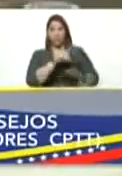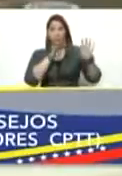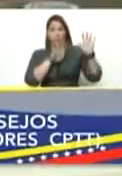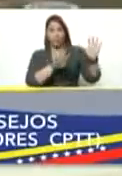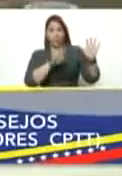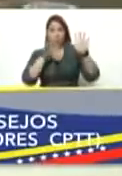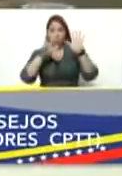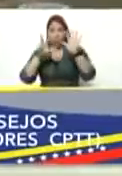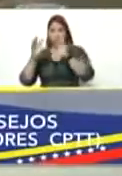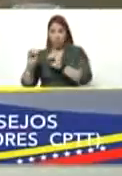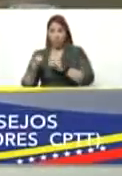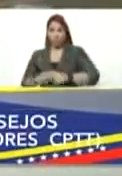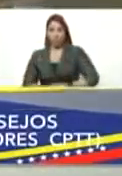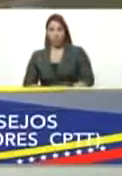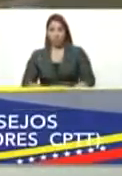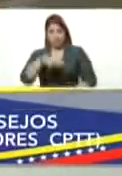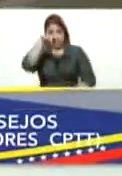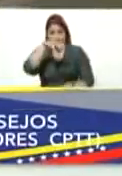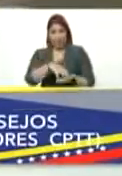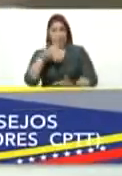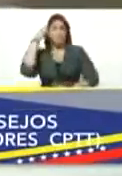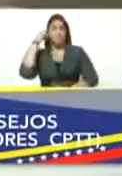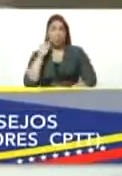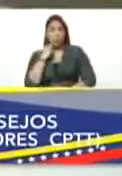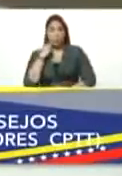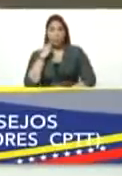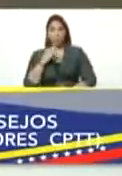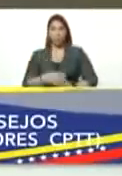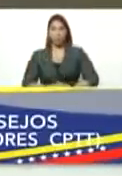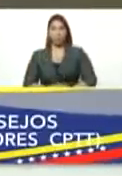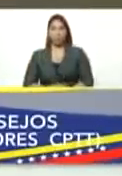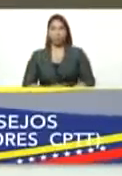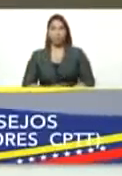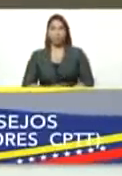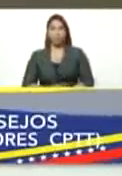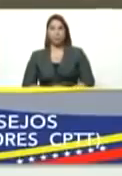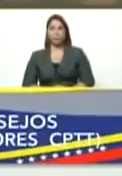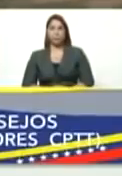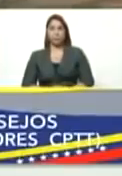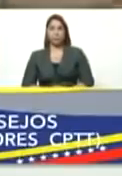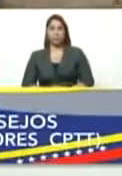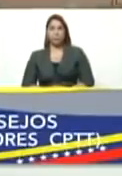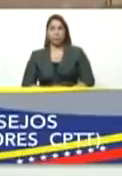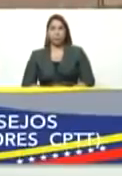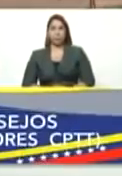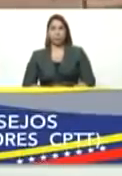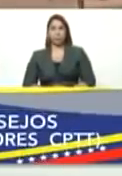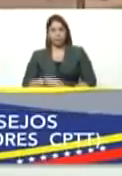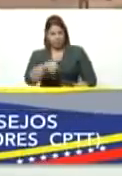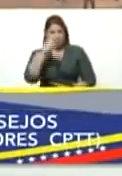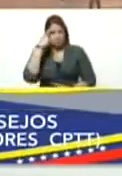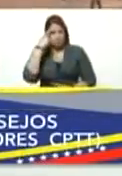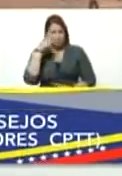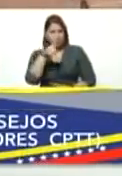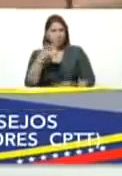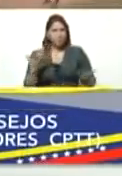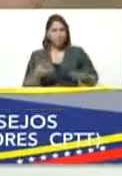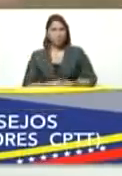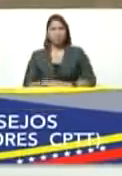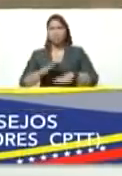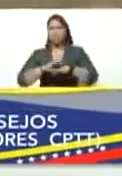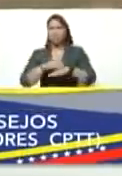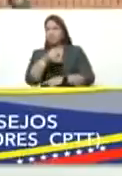1980, en Bolívar, Ciudad Bolívar. ¿Ah? ¿Tú sabías eso? ¿Por qué lo